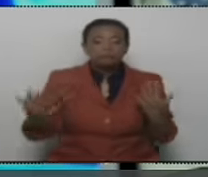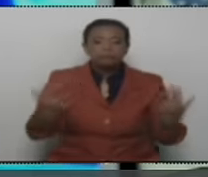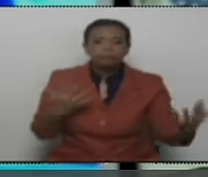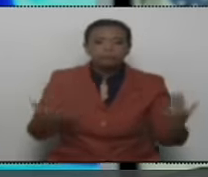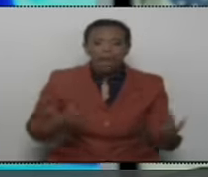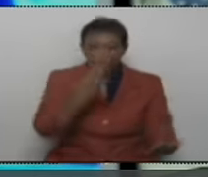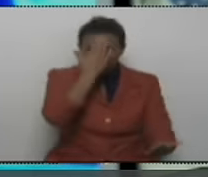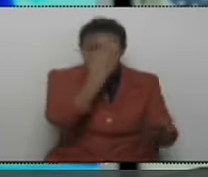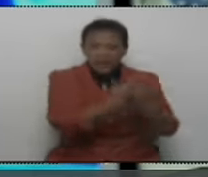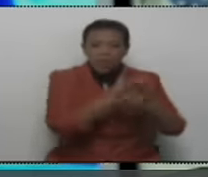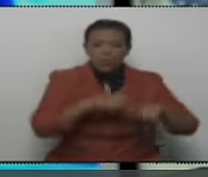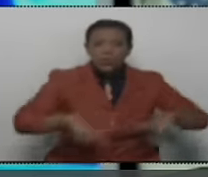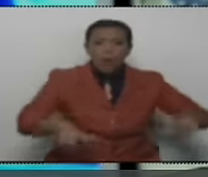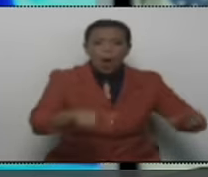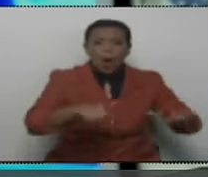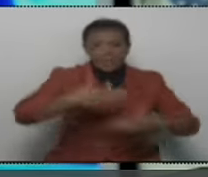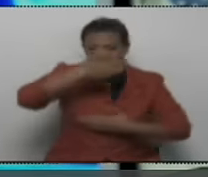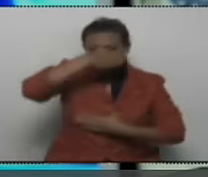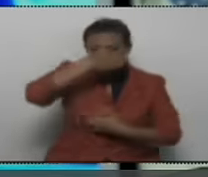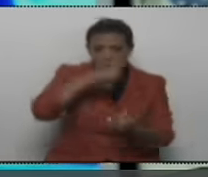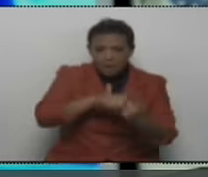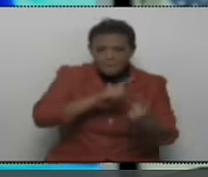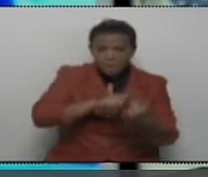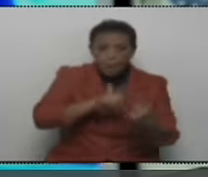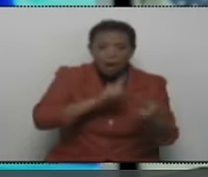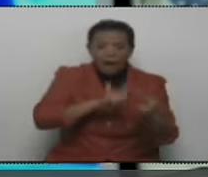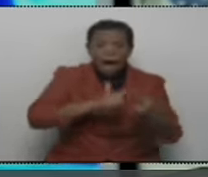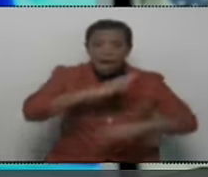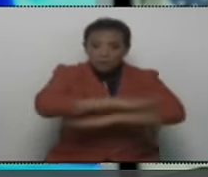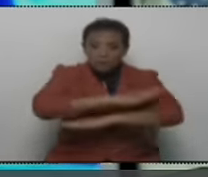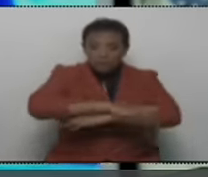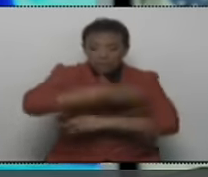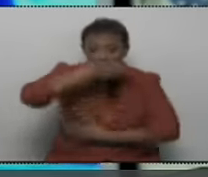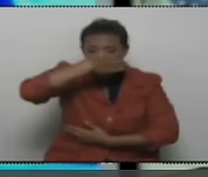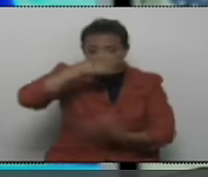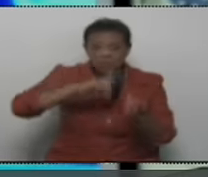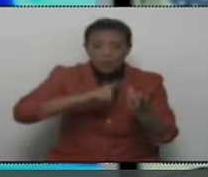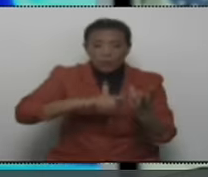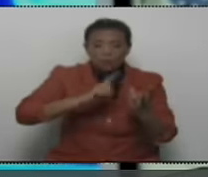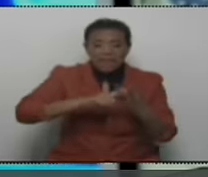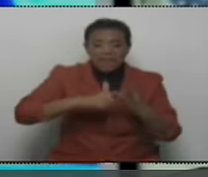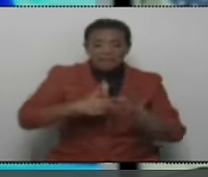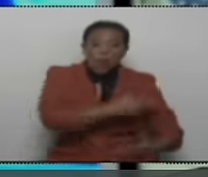frente del terrorismo, acciones terroristas, el frente de los